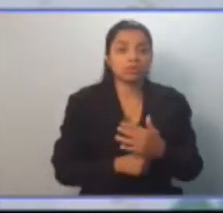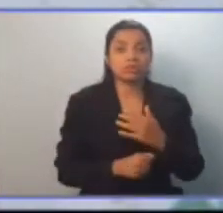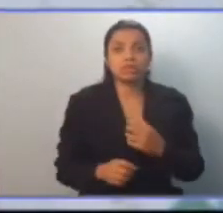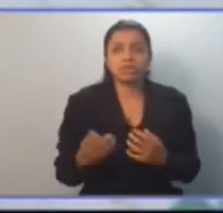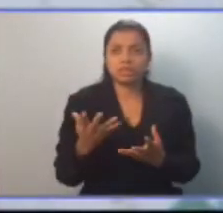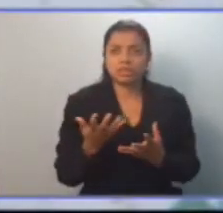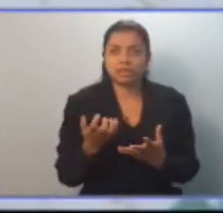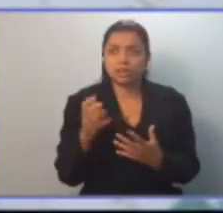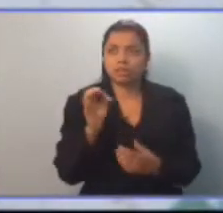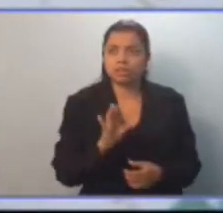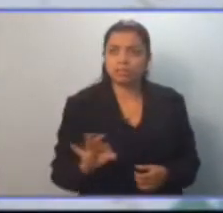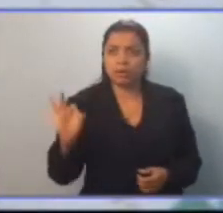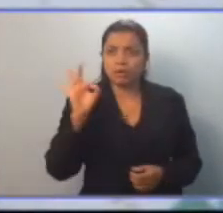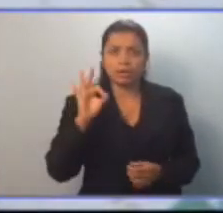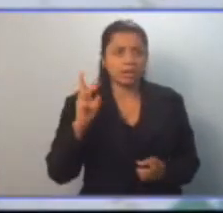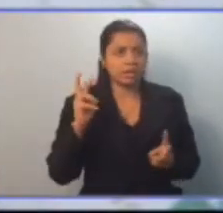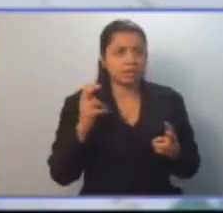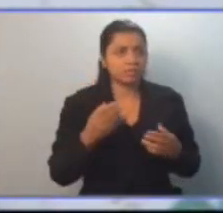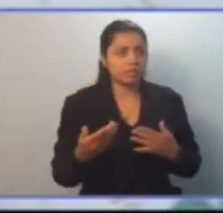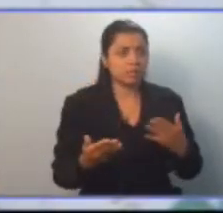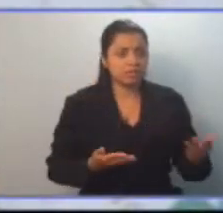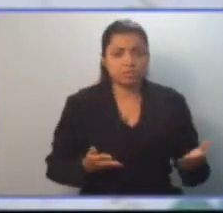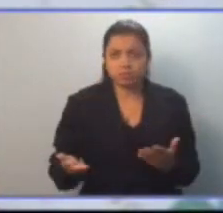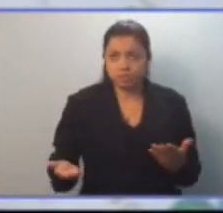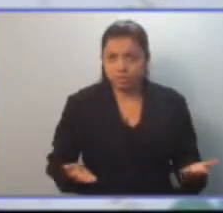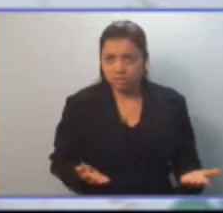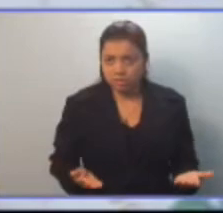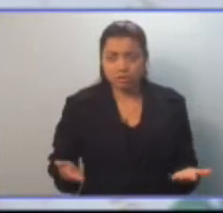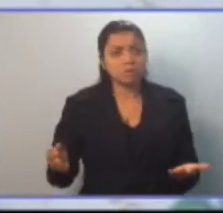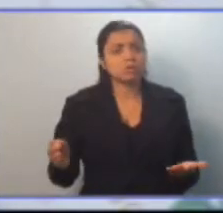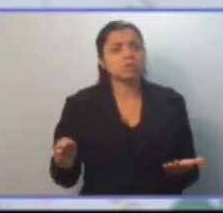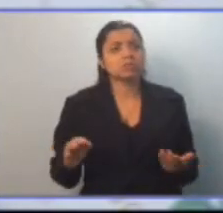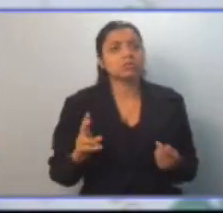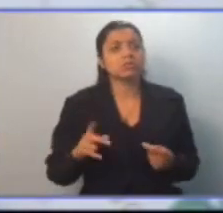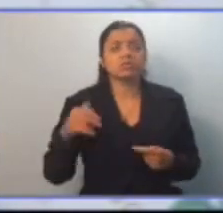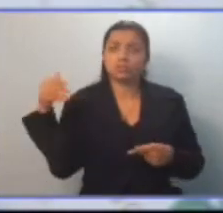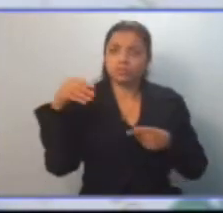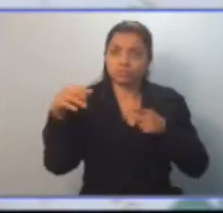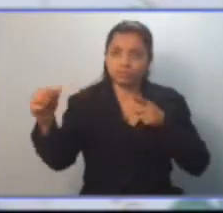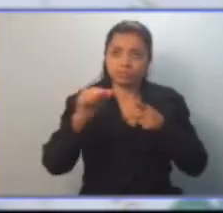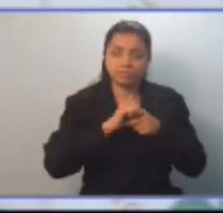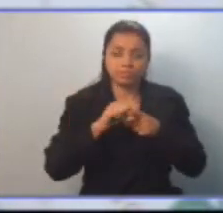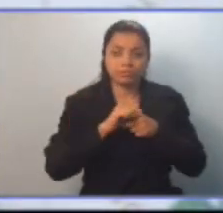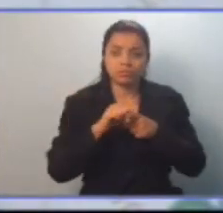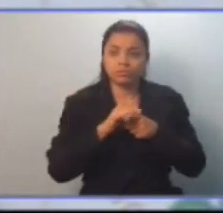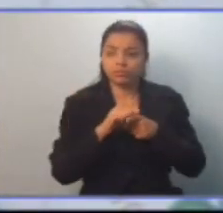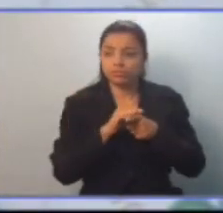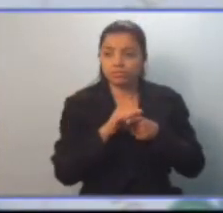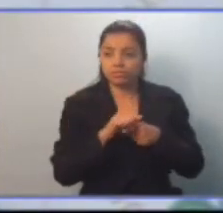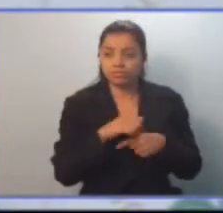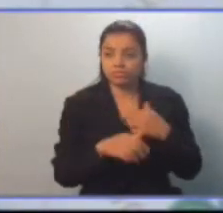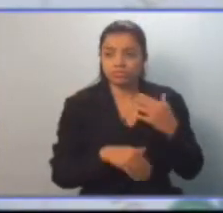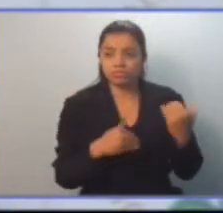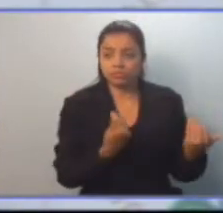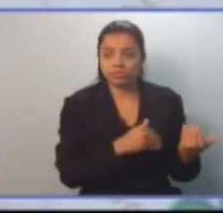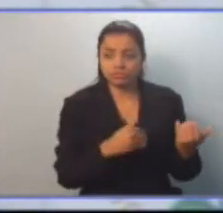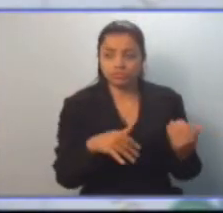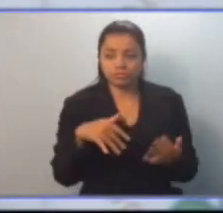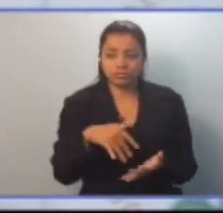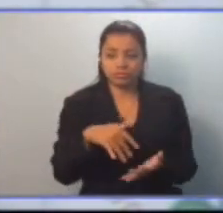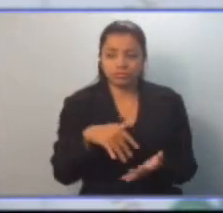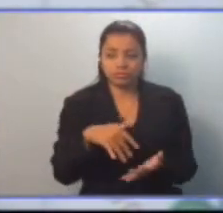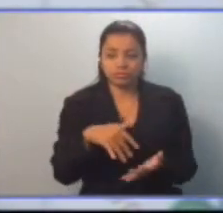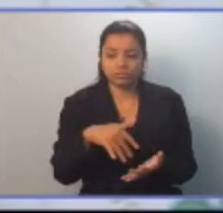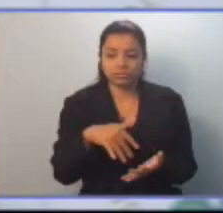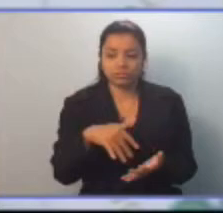mejora en la prestación de servicios, de mejora en las capacitaciones para dar una mejor atención a los usuarios, que es a